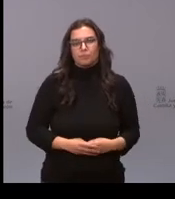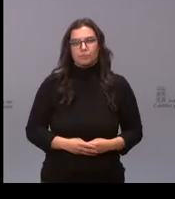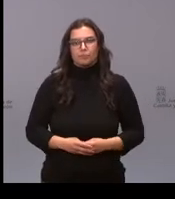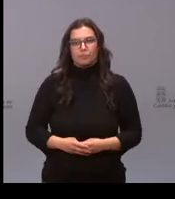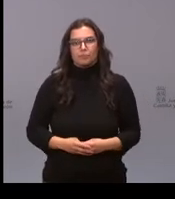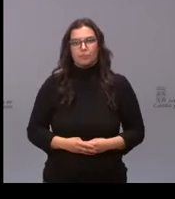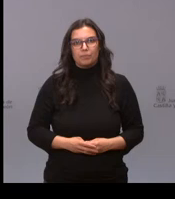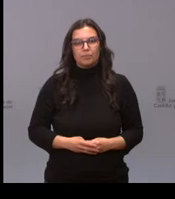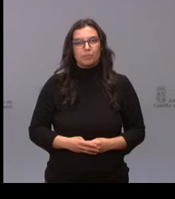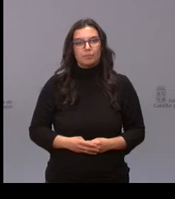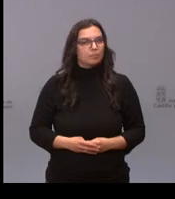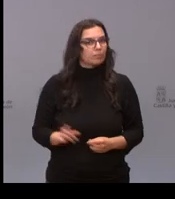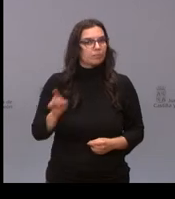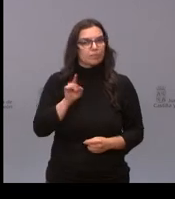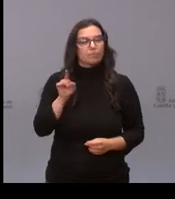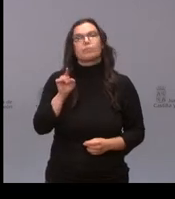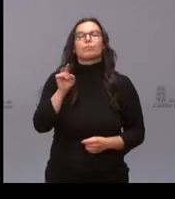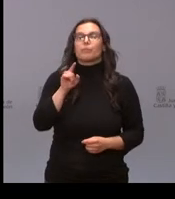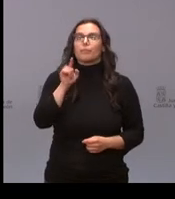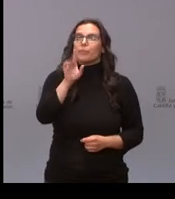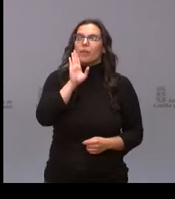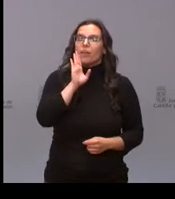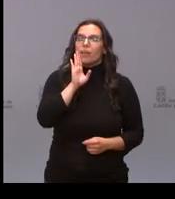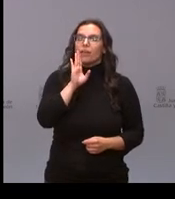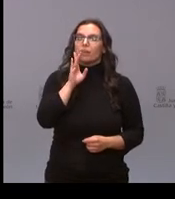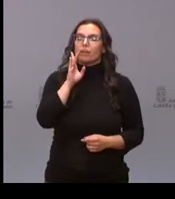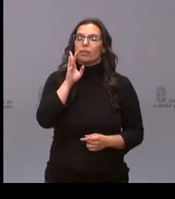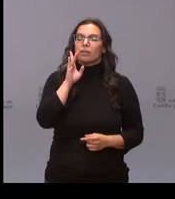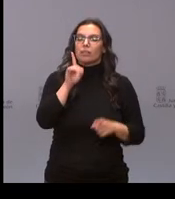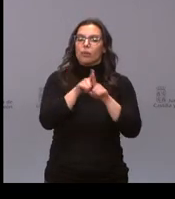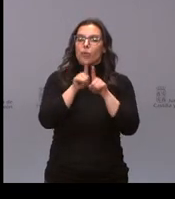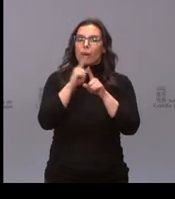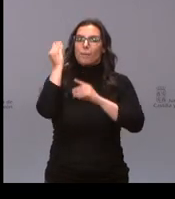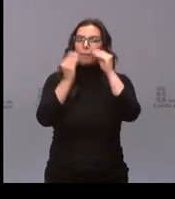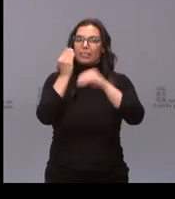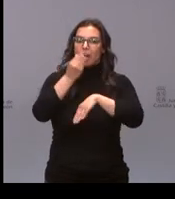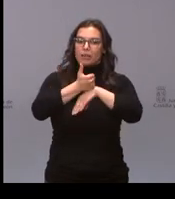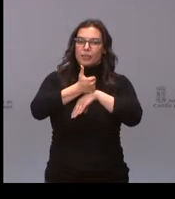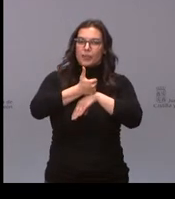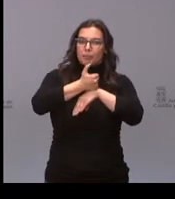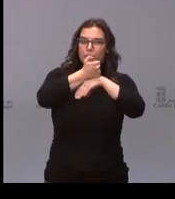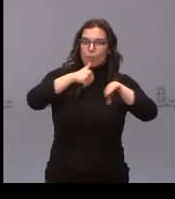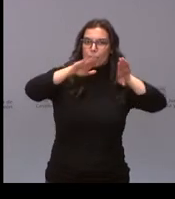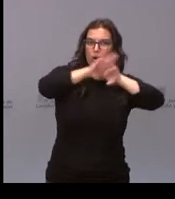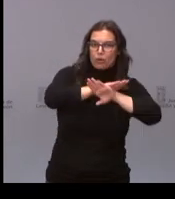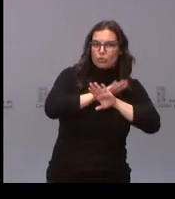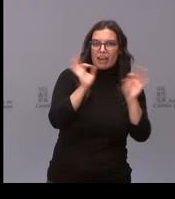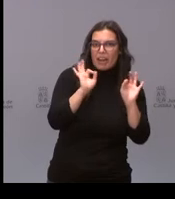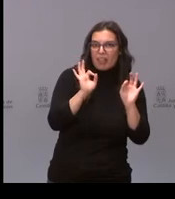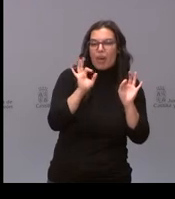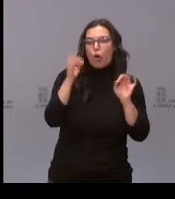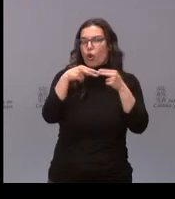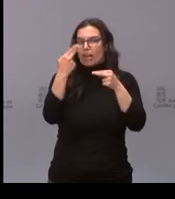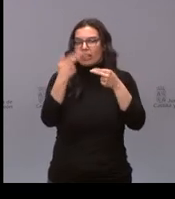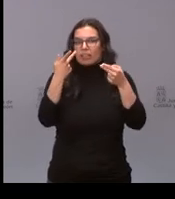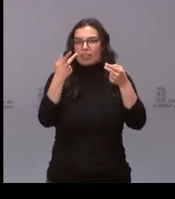Sí, presidente. Ha dicho que no se plantea ni toque de queda ni cierre perimetral si evoluciona la pandemia de manera positiva.